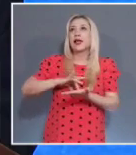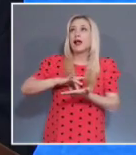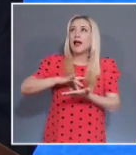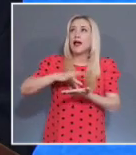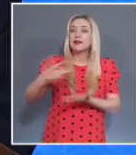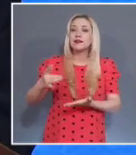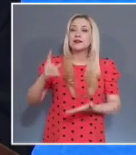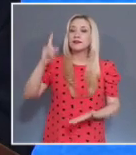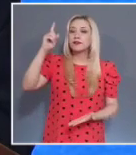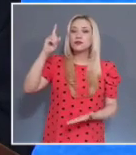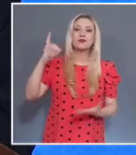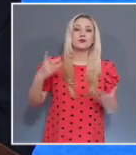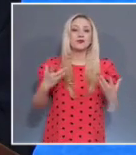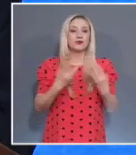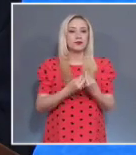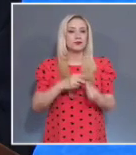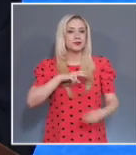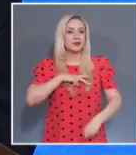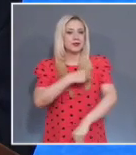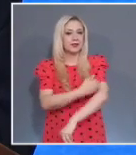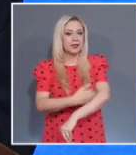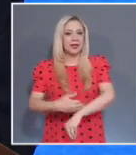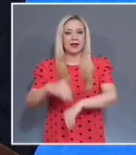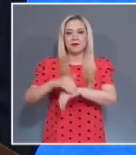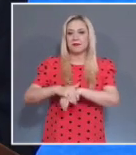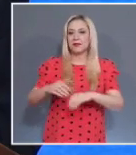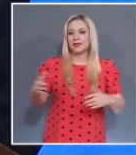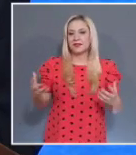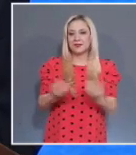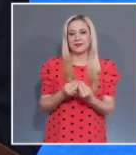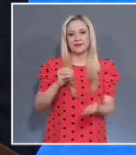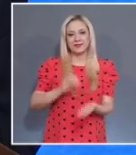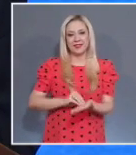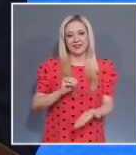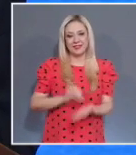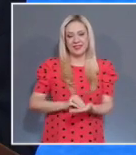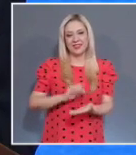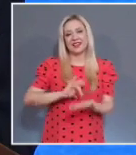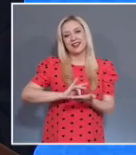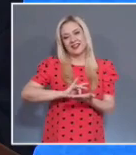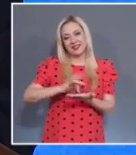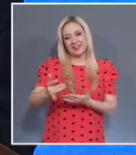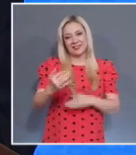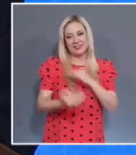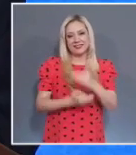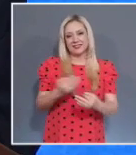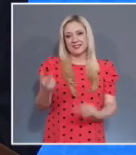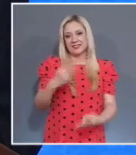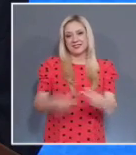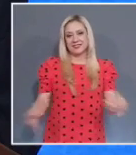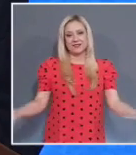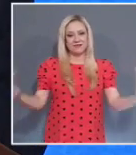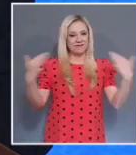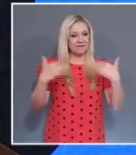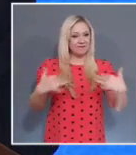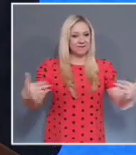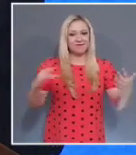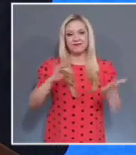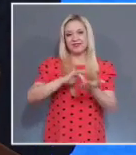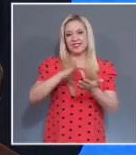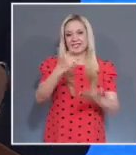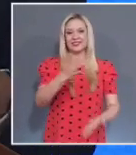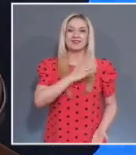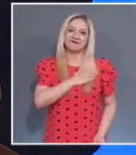mi familia y de mis amigos. Gracias a todos por su presencia y gracias de corazón por su compañía.